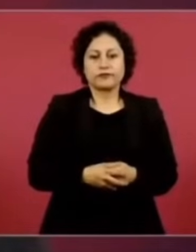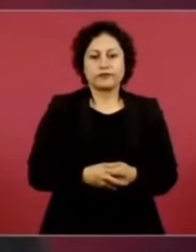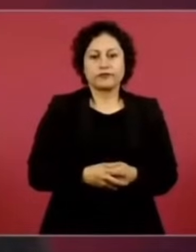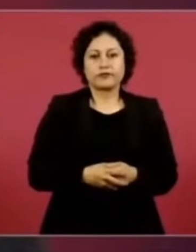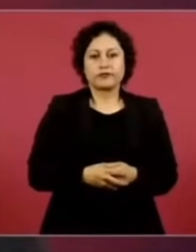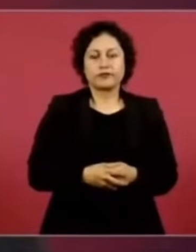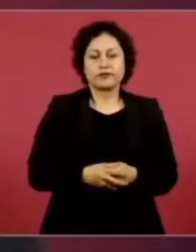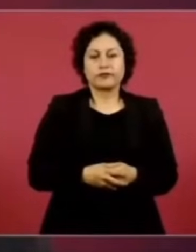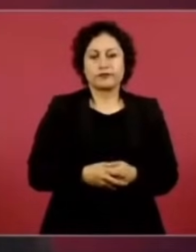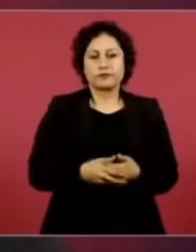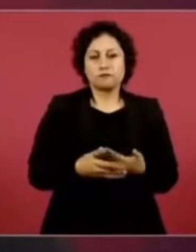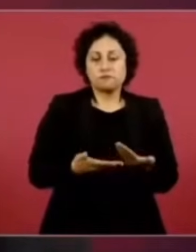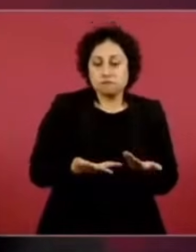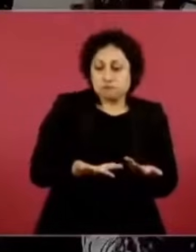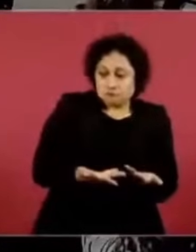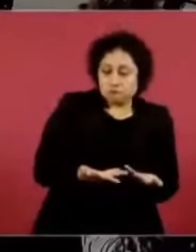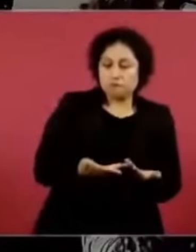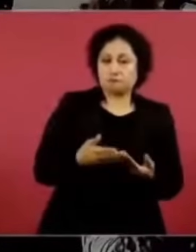tener